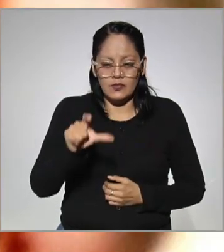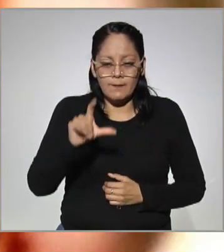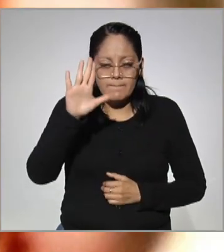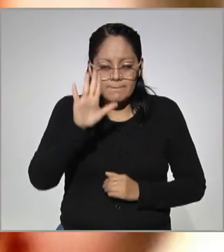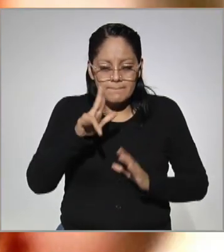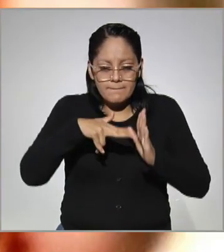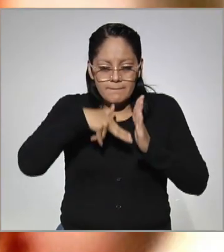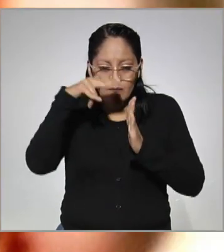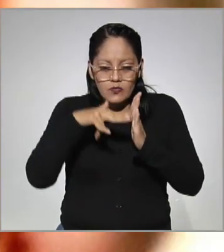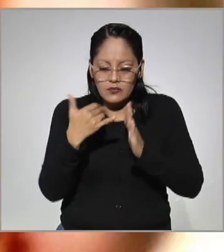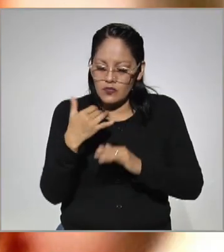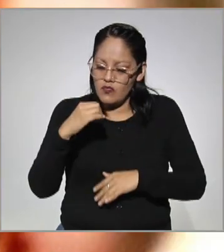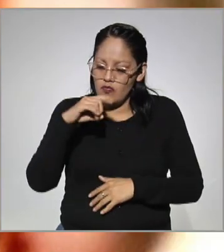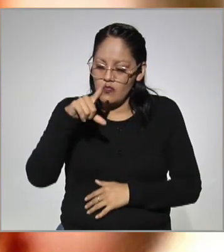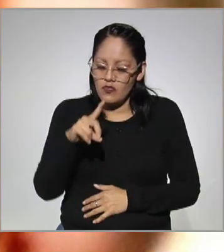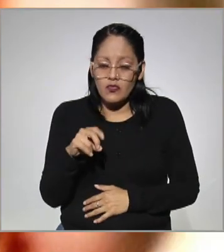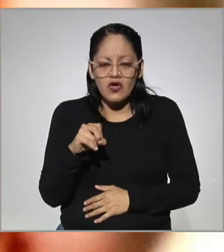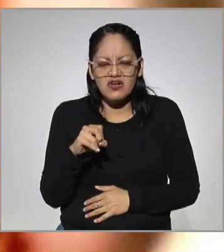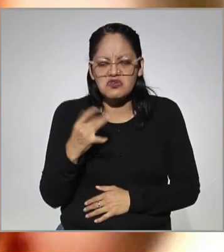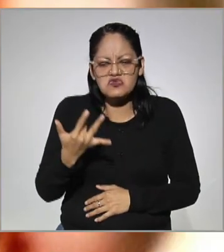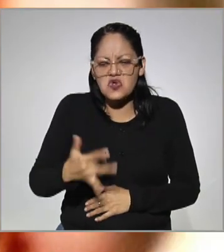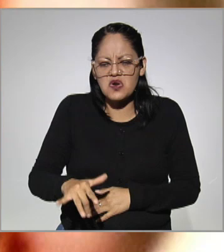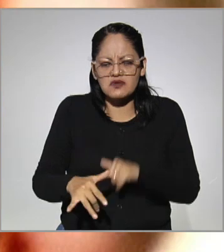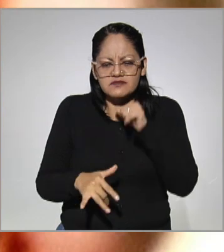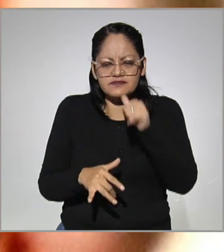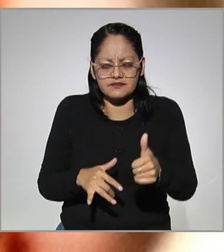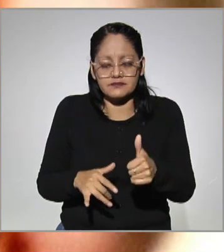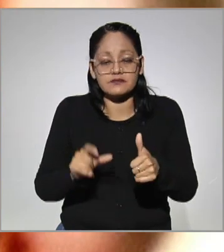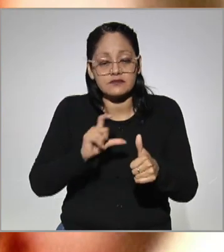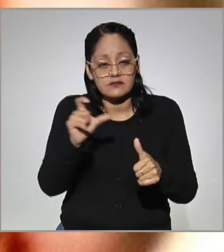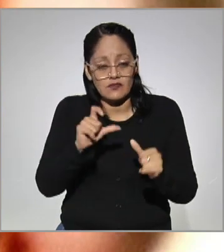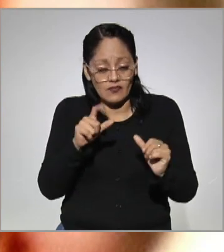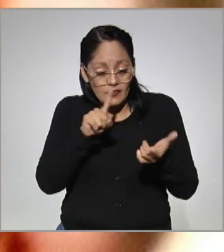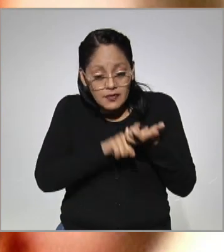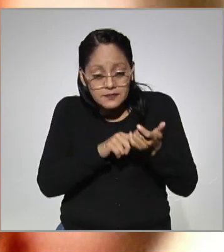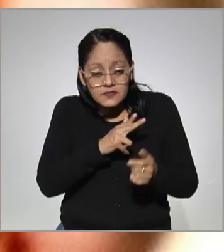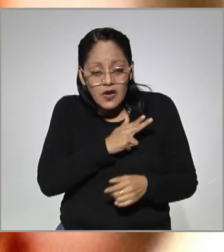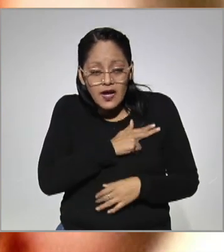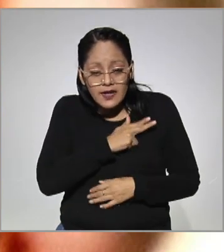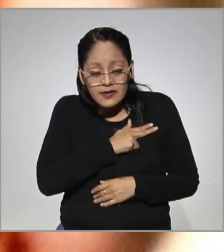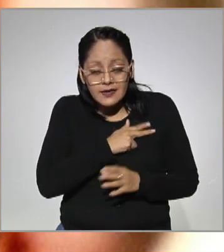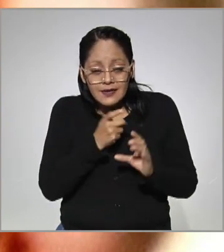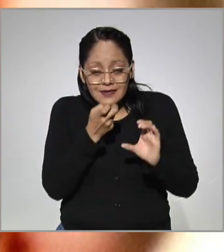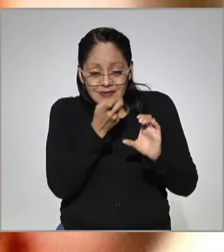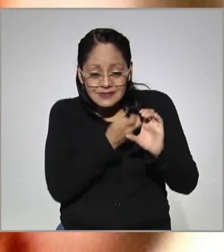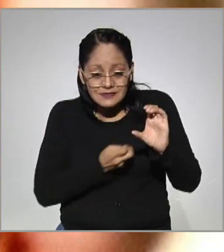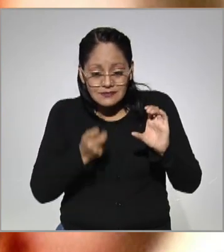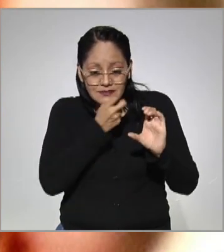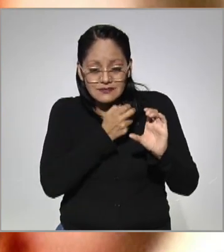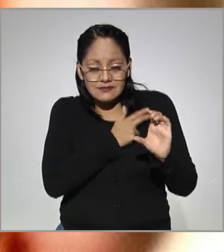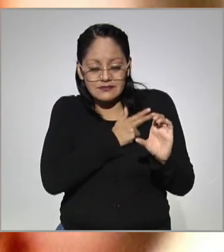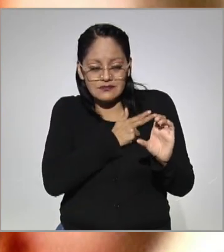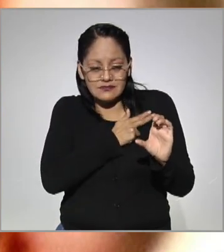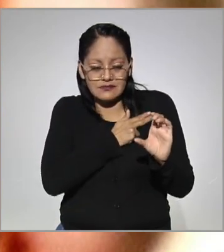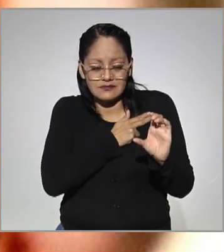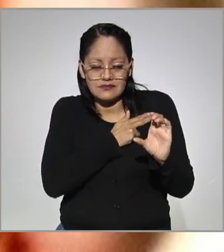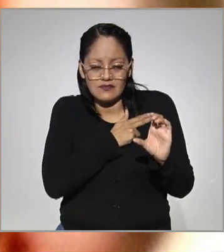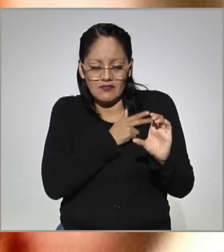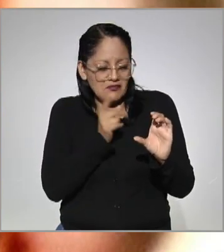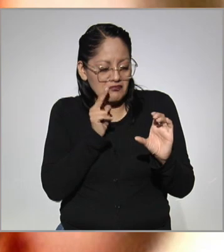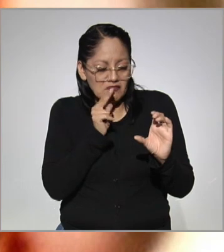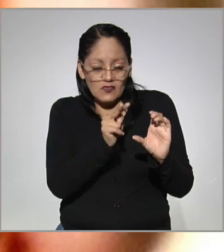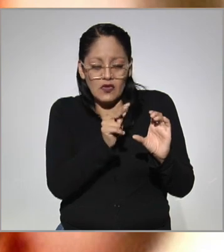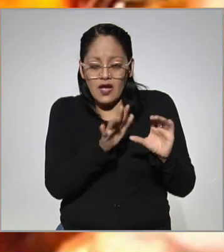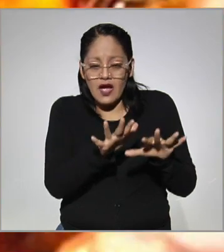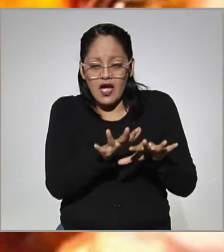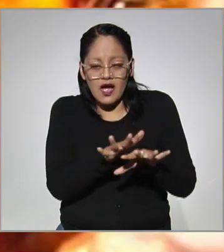de yodo, es indolor a la colocación, y cuando hay una lesión, esta parte que tiene lesión en el cuello no se va a